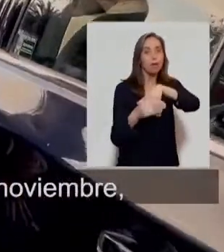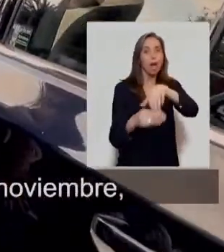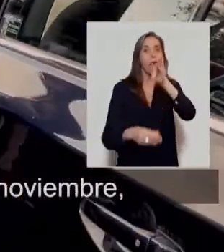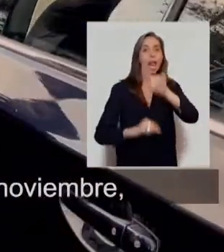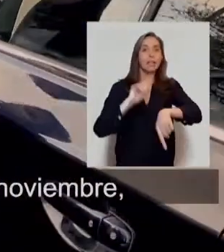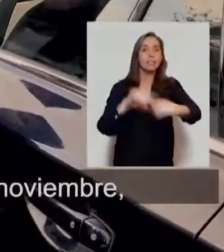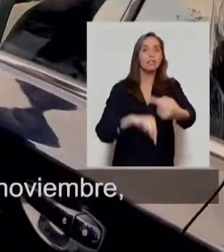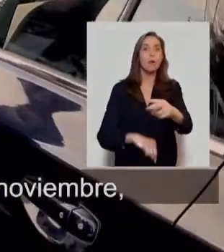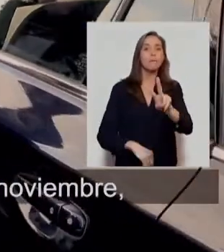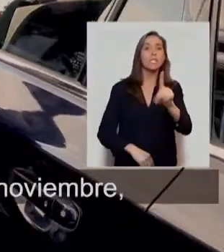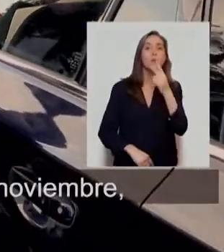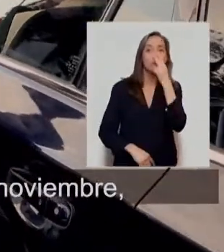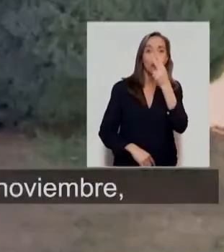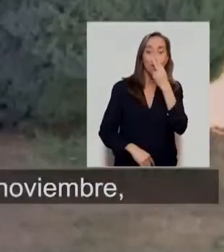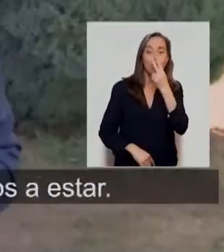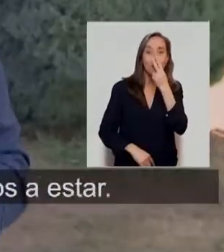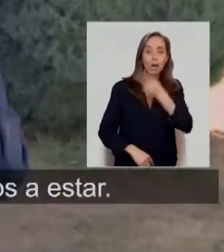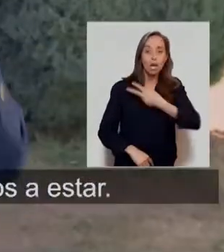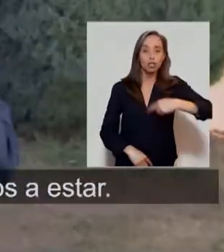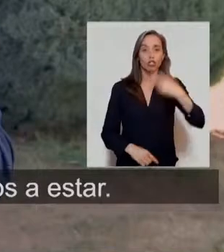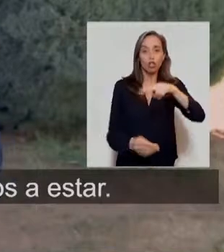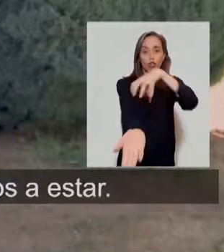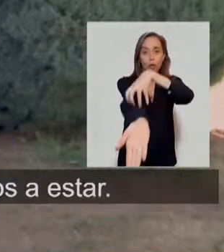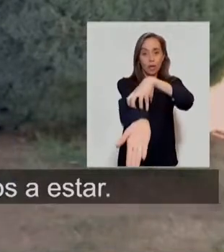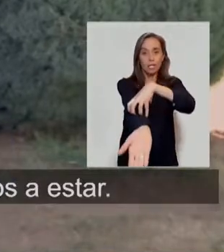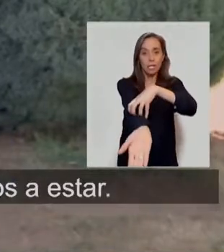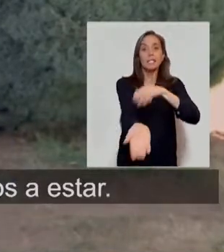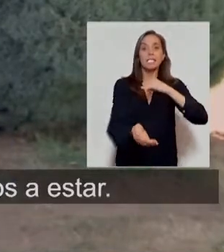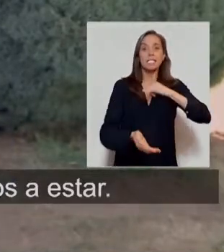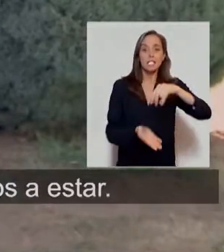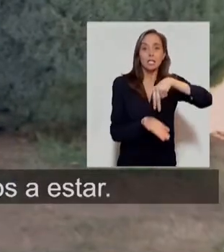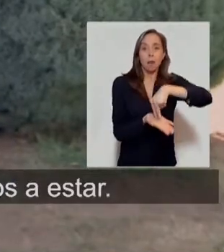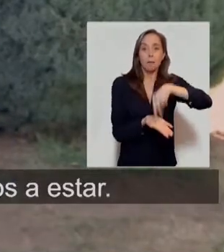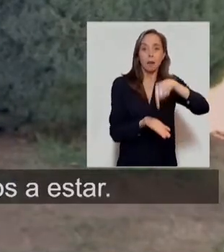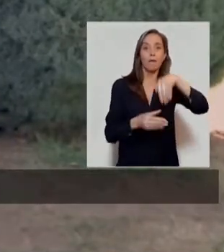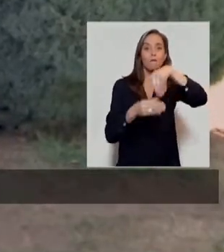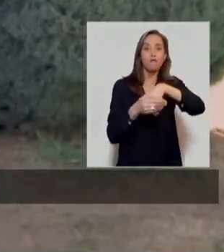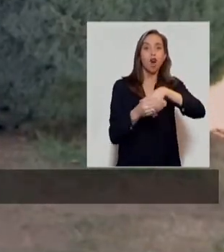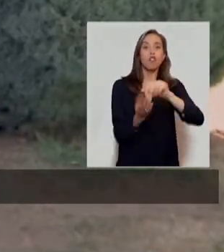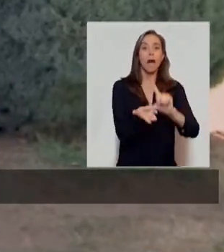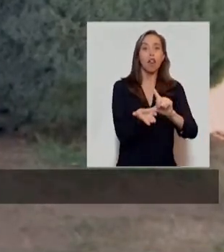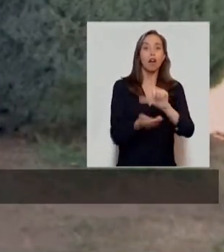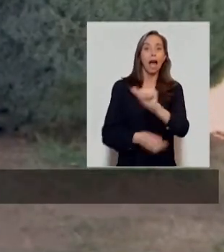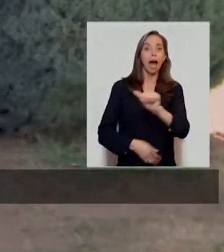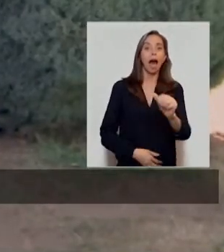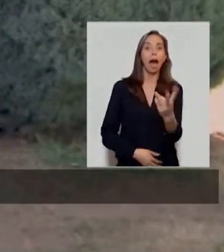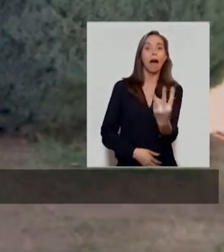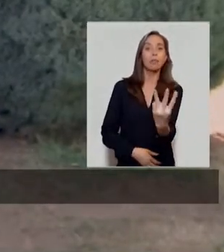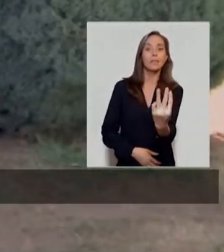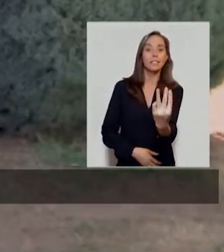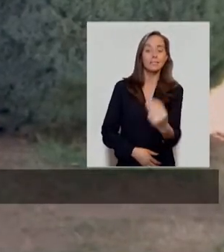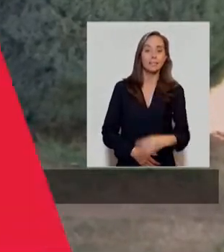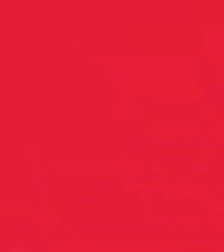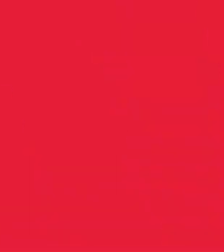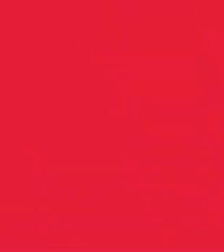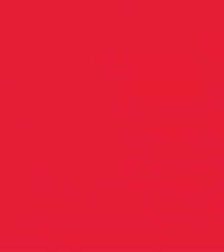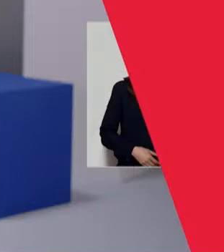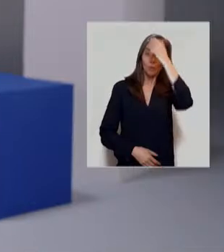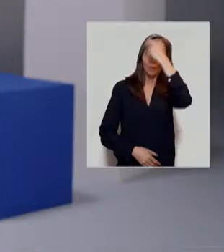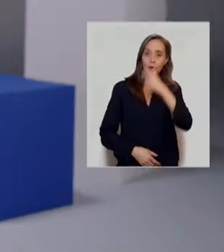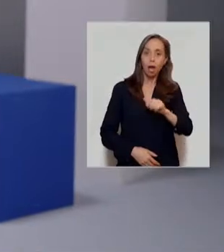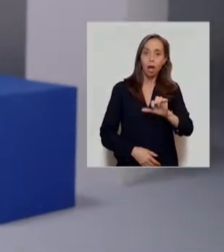en esta elección el próximo 21 de noviembre porque somos de acá y aquí siempre vamos a estar vota local doble a 13